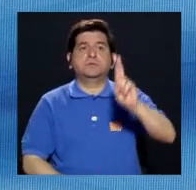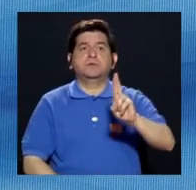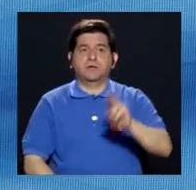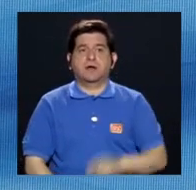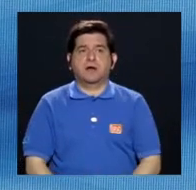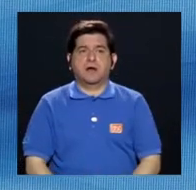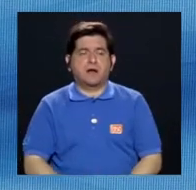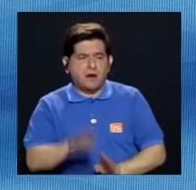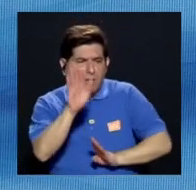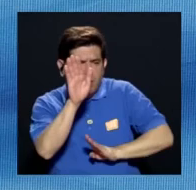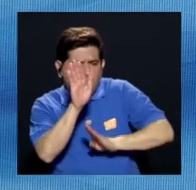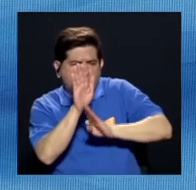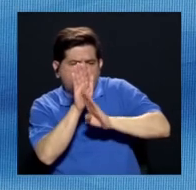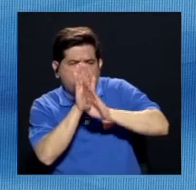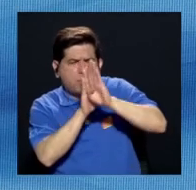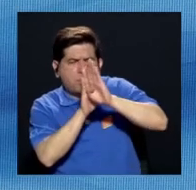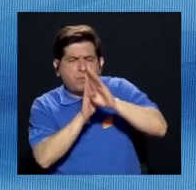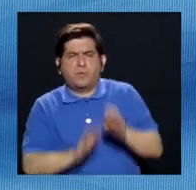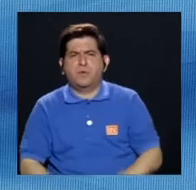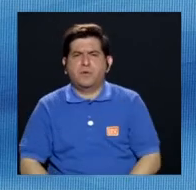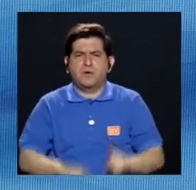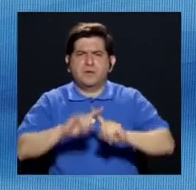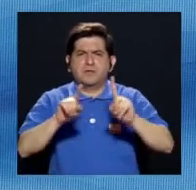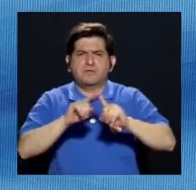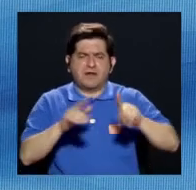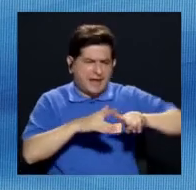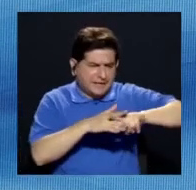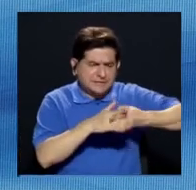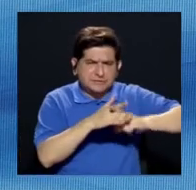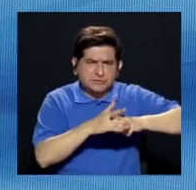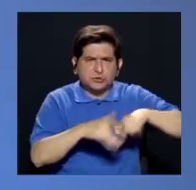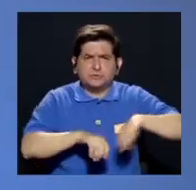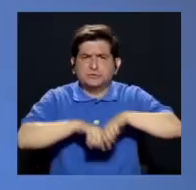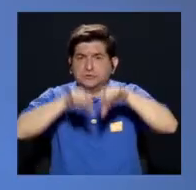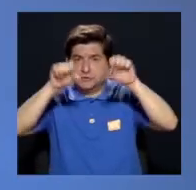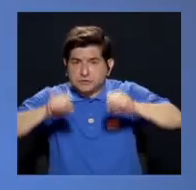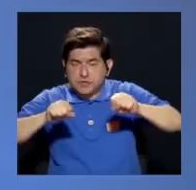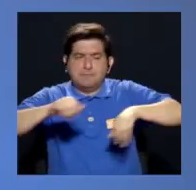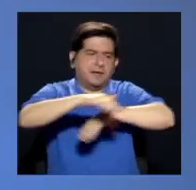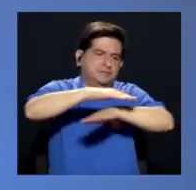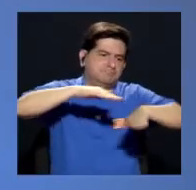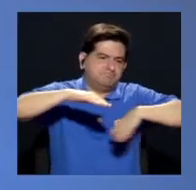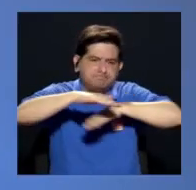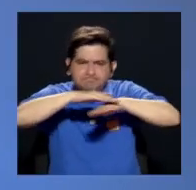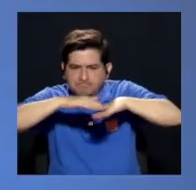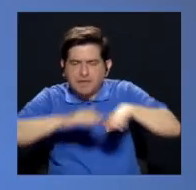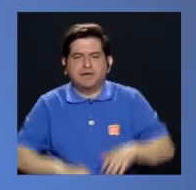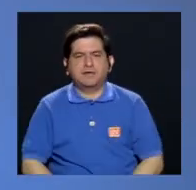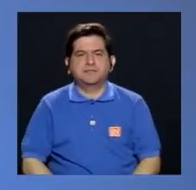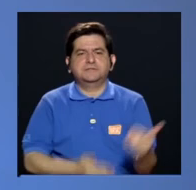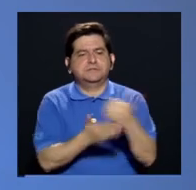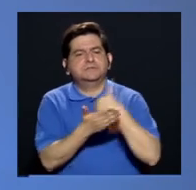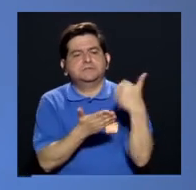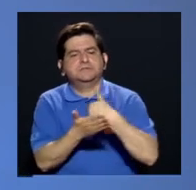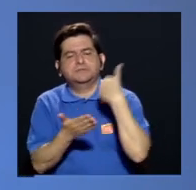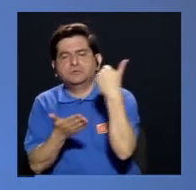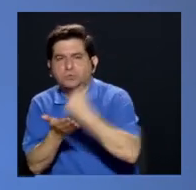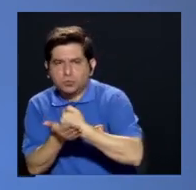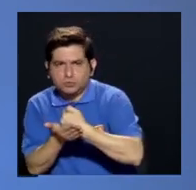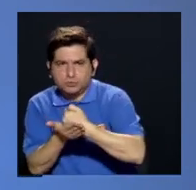ha desarrollado los mecanismos, los dispositivos, las plataformas, los